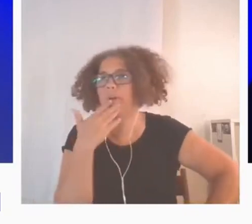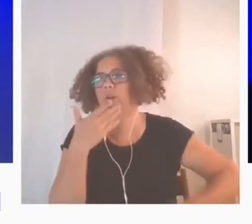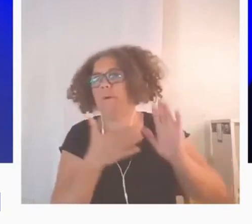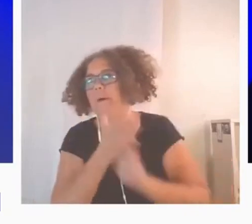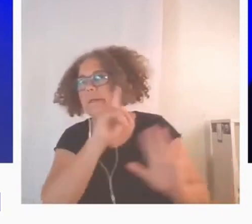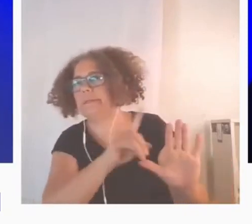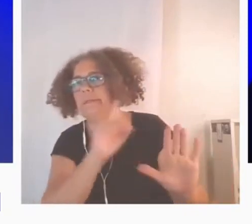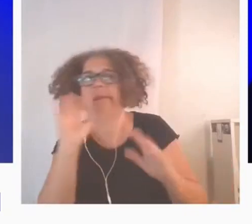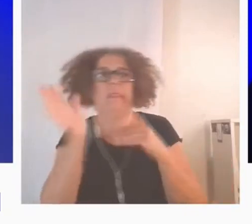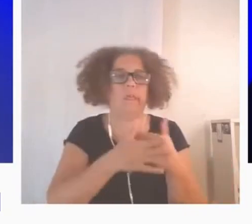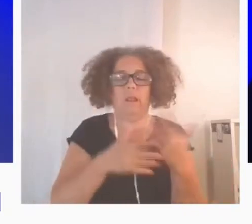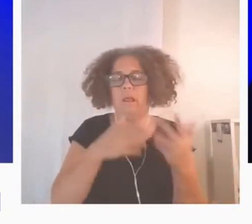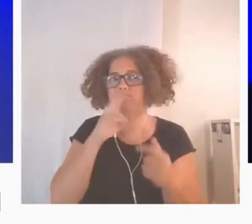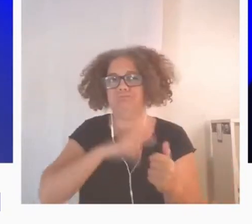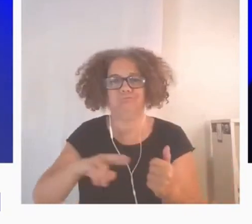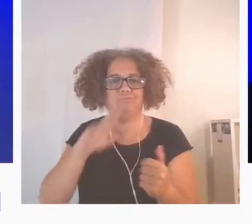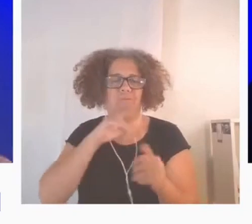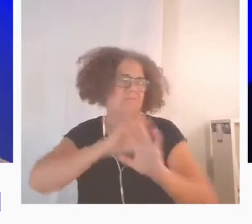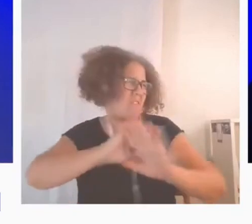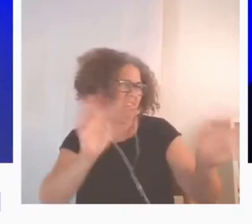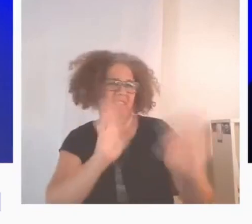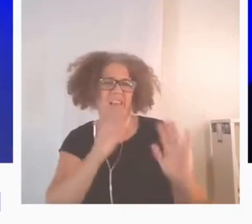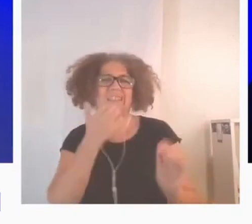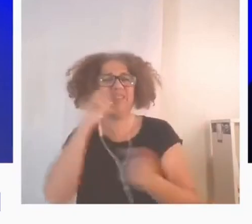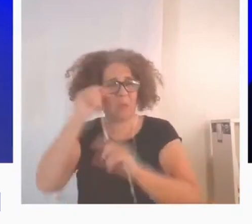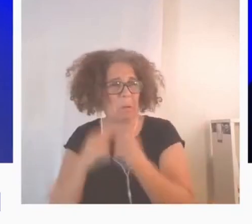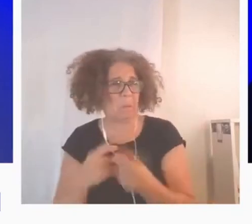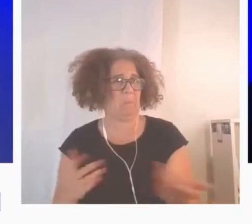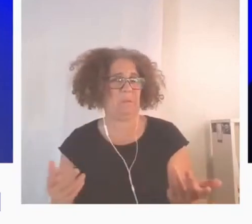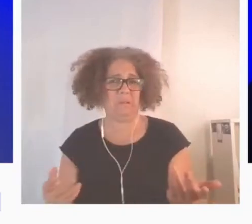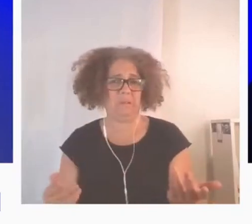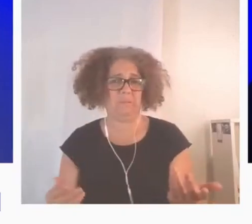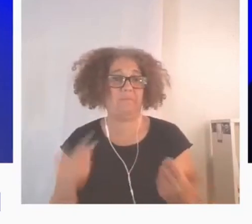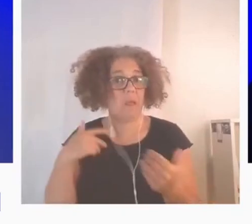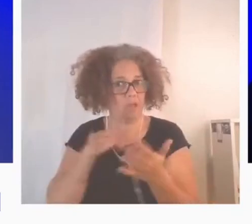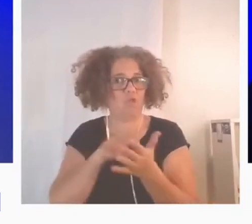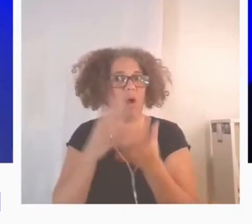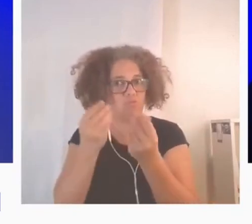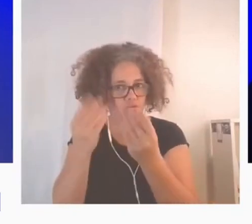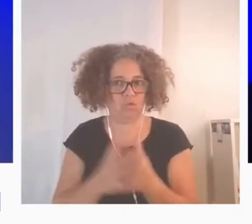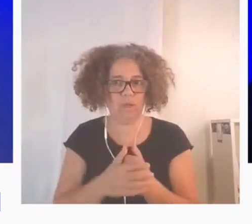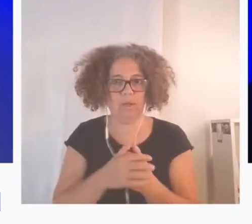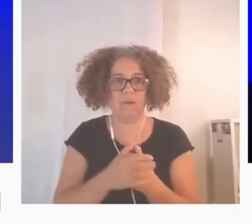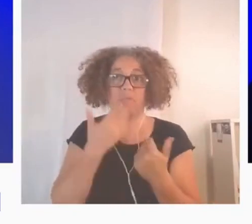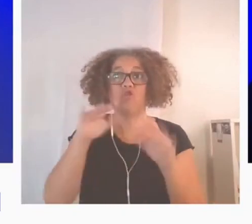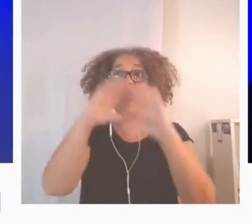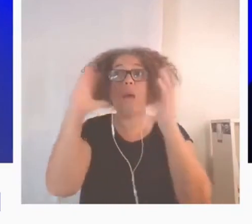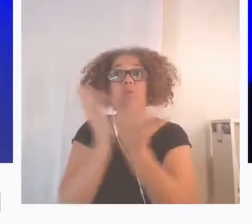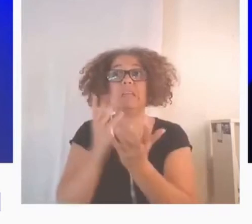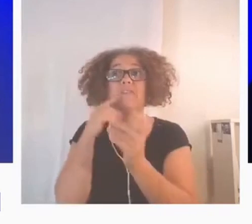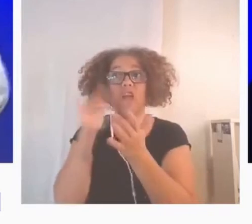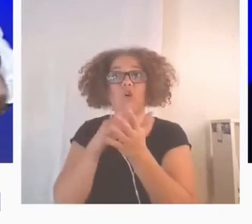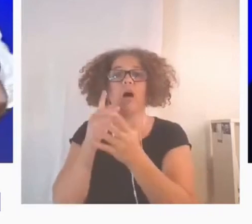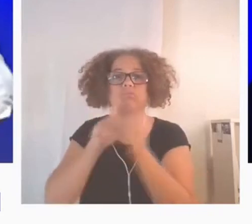agencia cierra y al final, digo, mira, déjame, si tengo presupuesto. Que a mí me pasaba esto en la multinacional de espirituosos, era como, son las 9